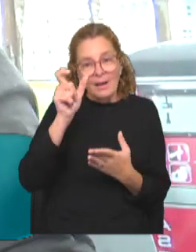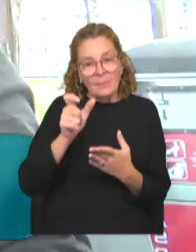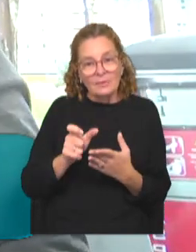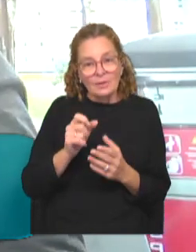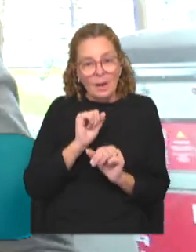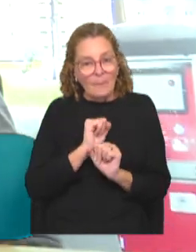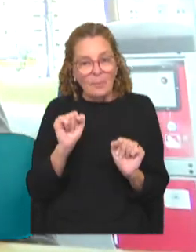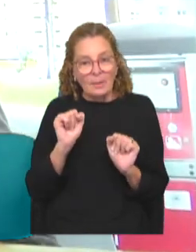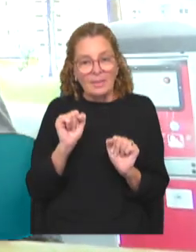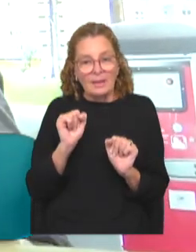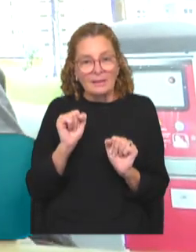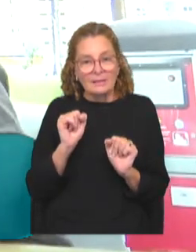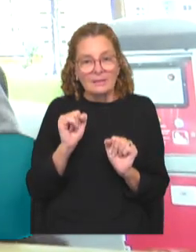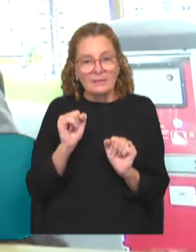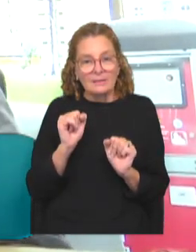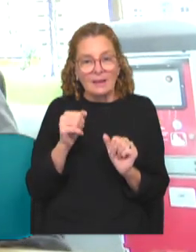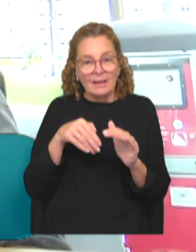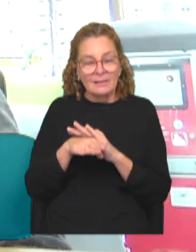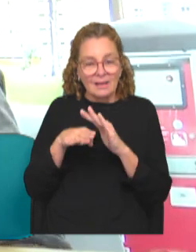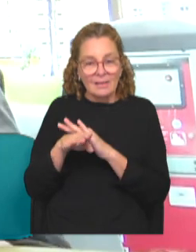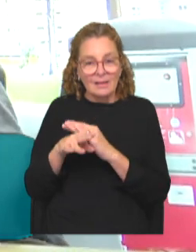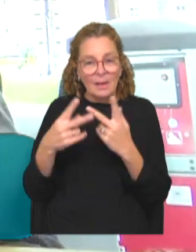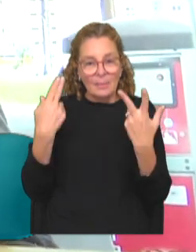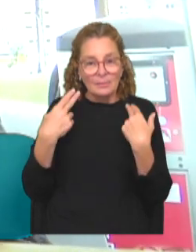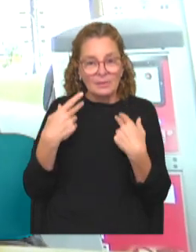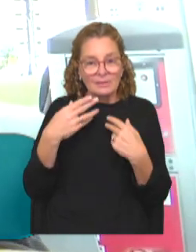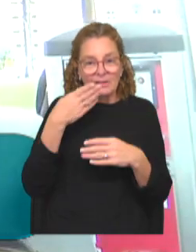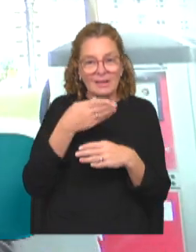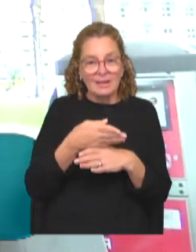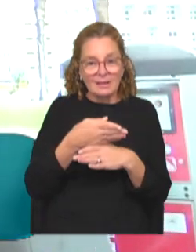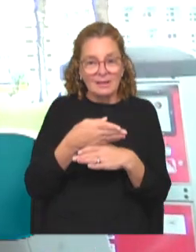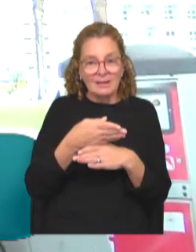de que puedan acceder a la peluquería sin tener que ir